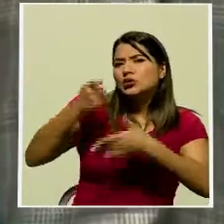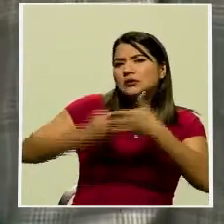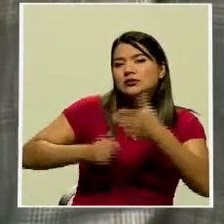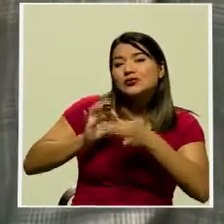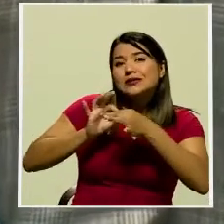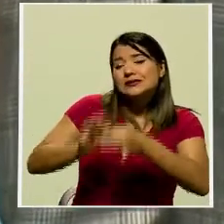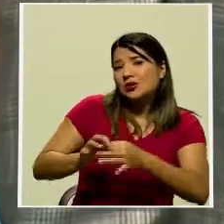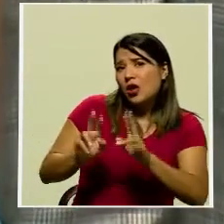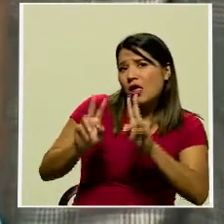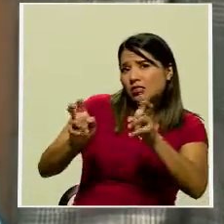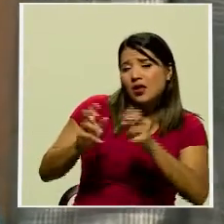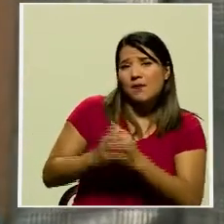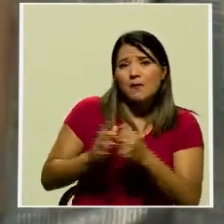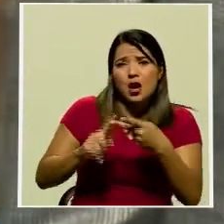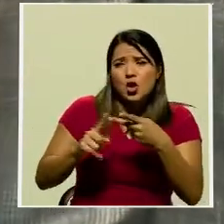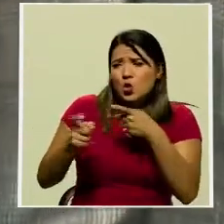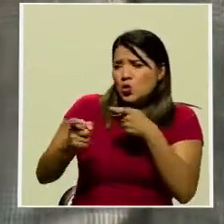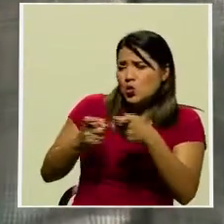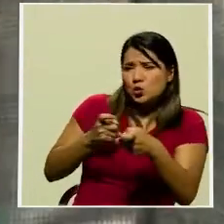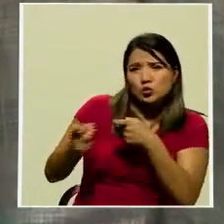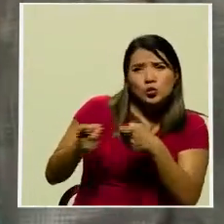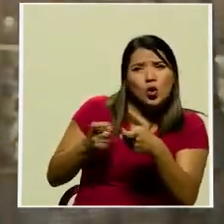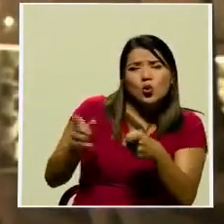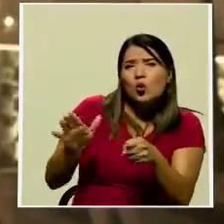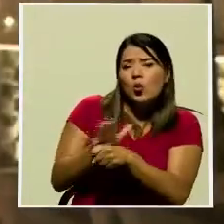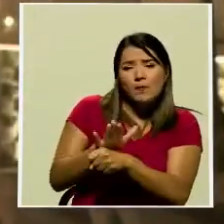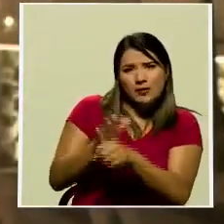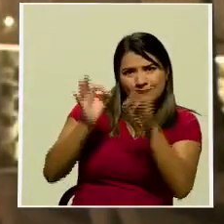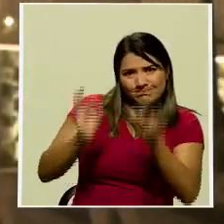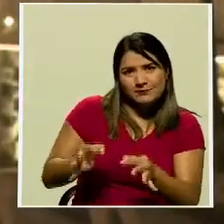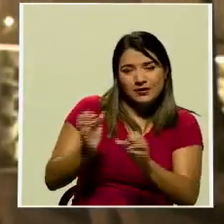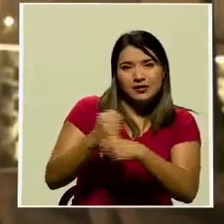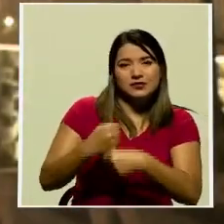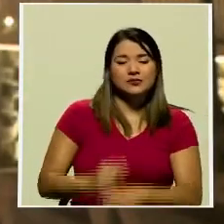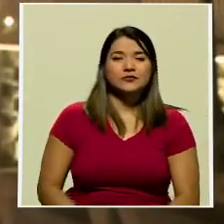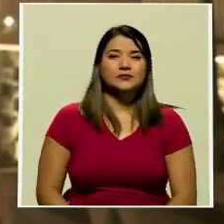y un control totalmente regulado y bien hecho.